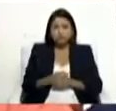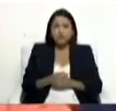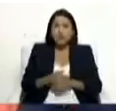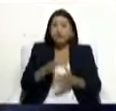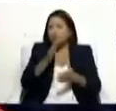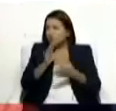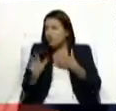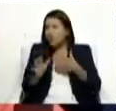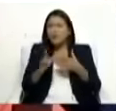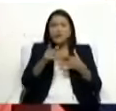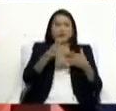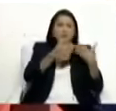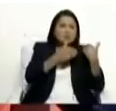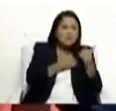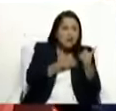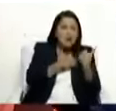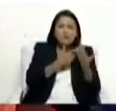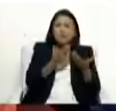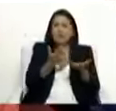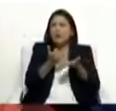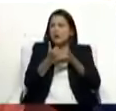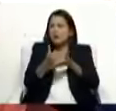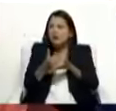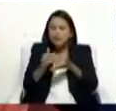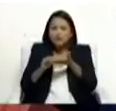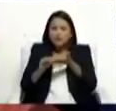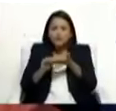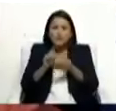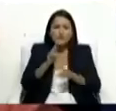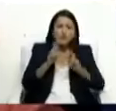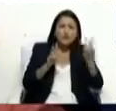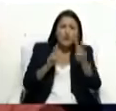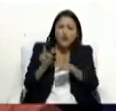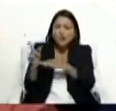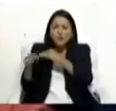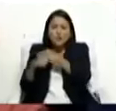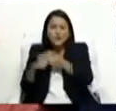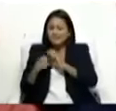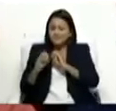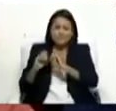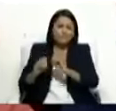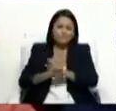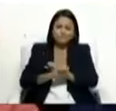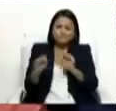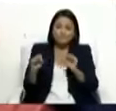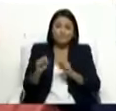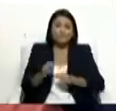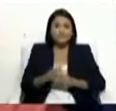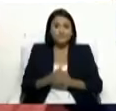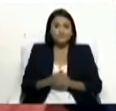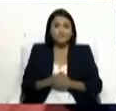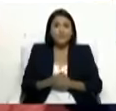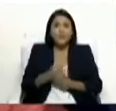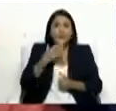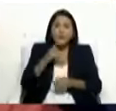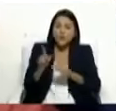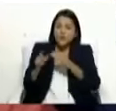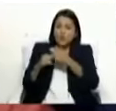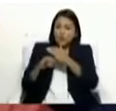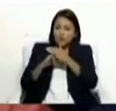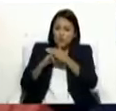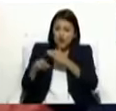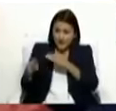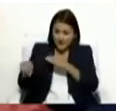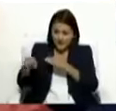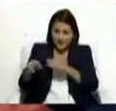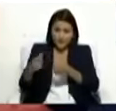controversia territorial que tiene Venezuela con Guyana. Incluso cuando Guyana obtuvo graciosamente la